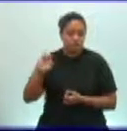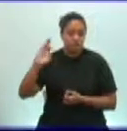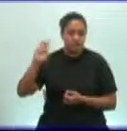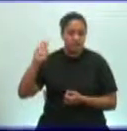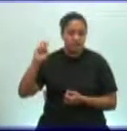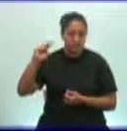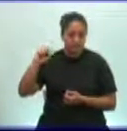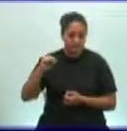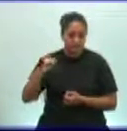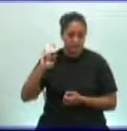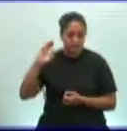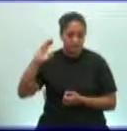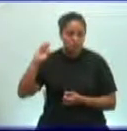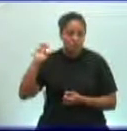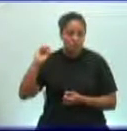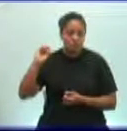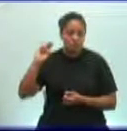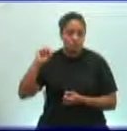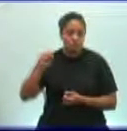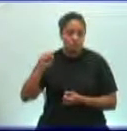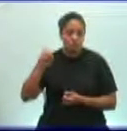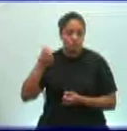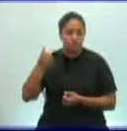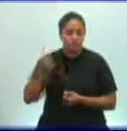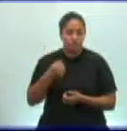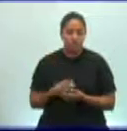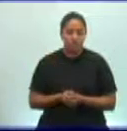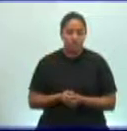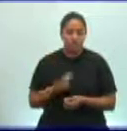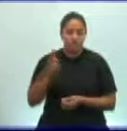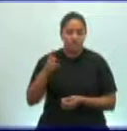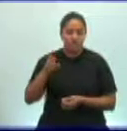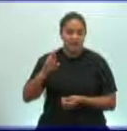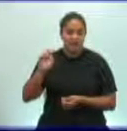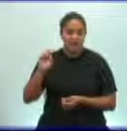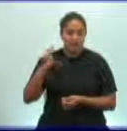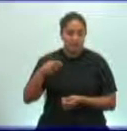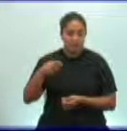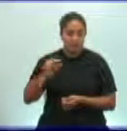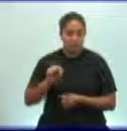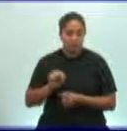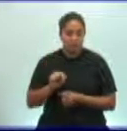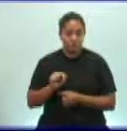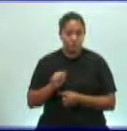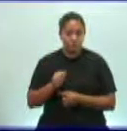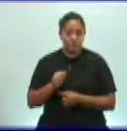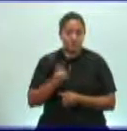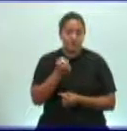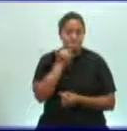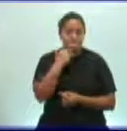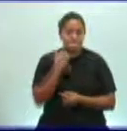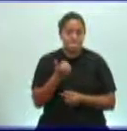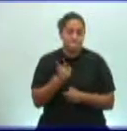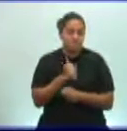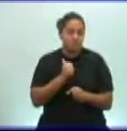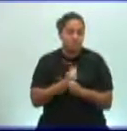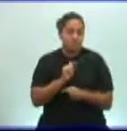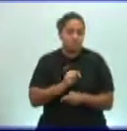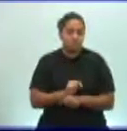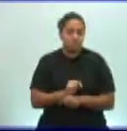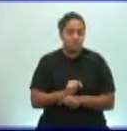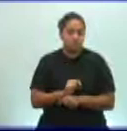otras. Recuerden que las preposiciones que más se utilizan en español son a, ante, bajo, con, contra,